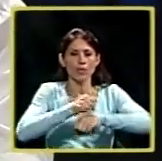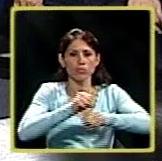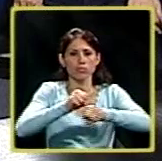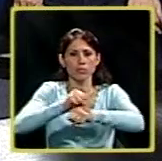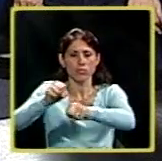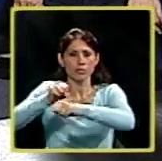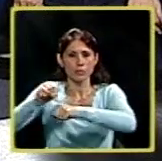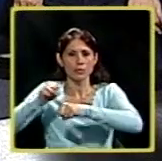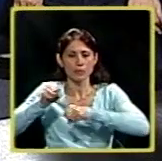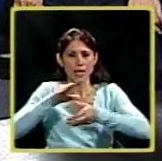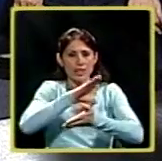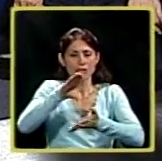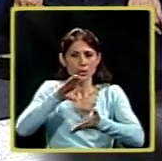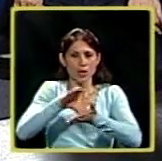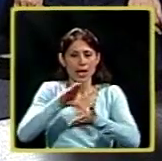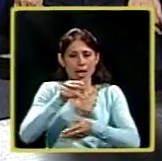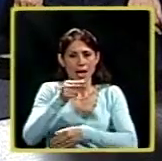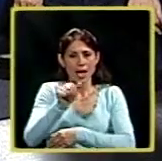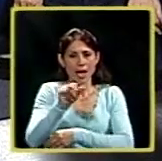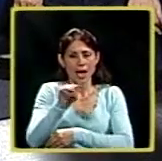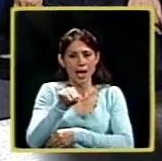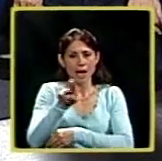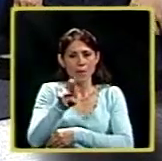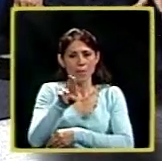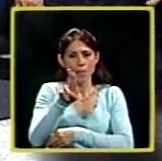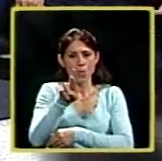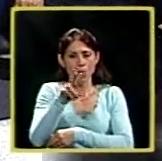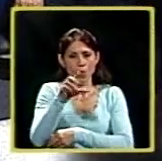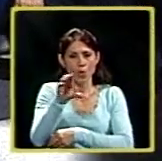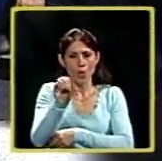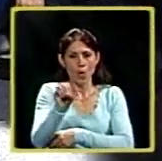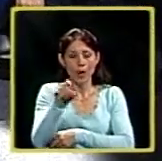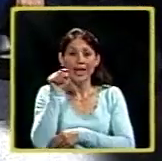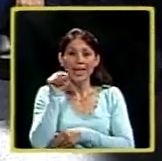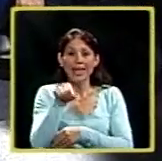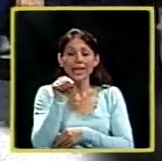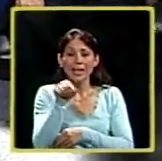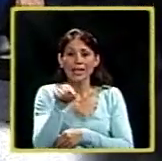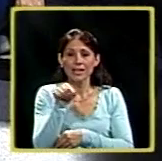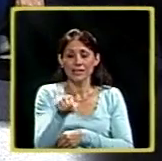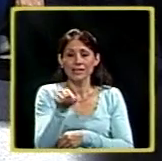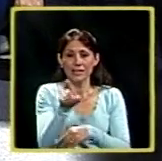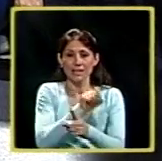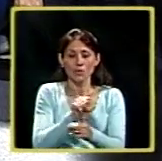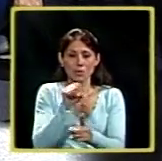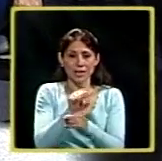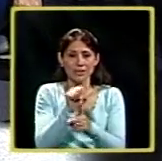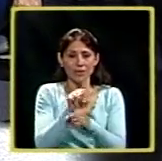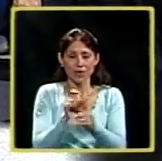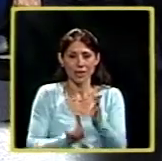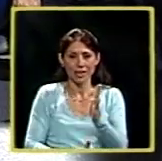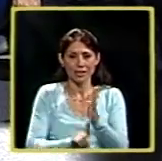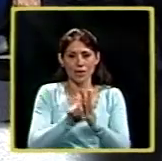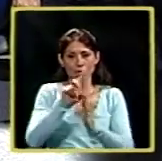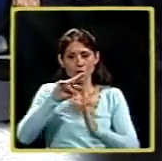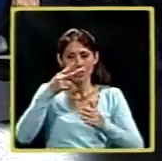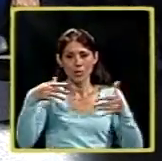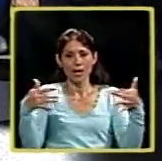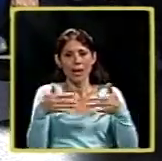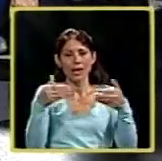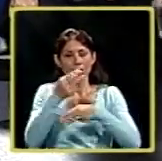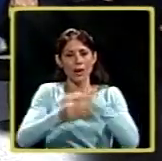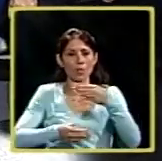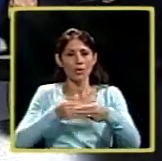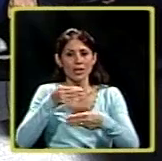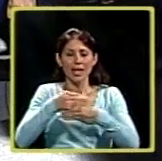Hamburgo. Esta capacidad de matanza que desarrolló la Segunda Guerra Mundial se hizo